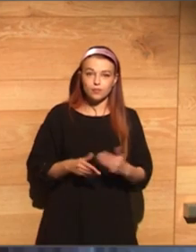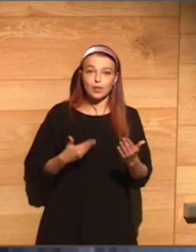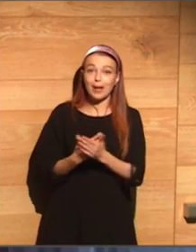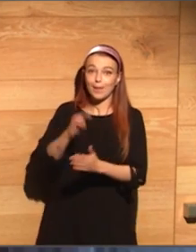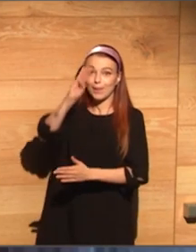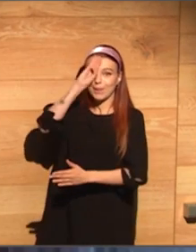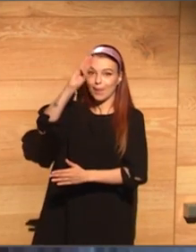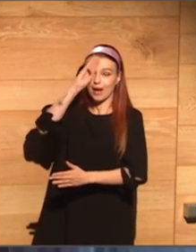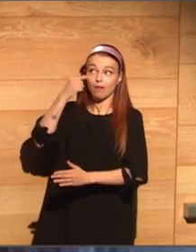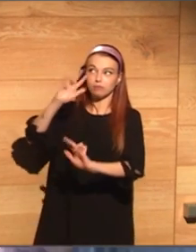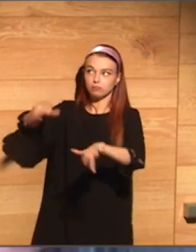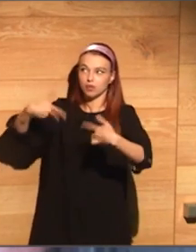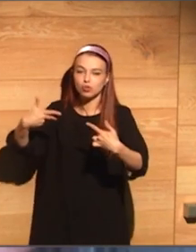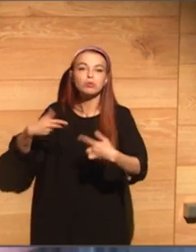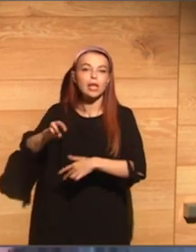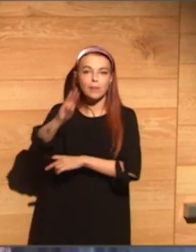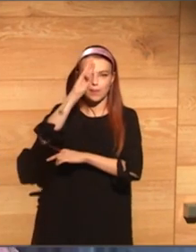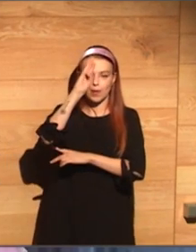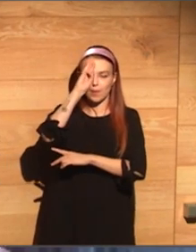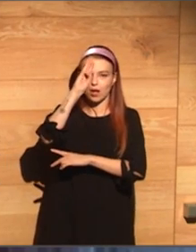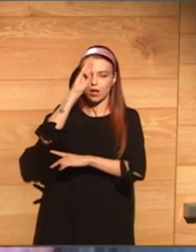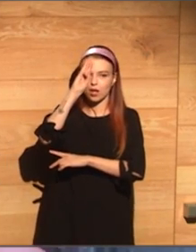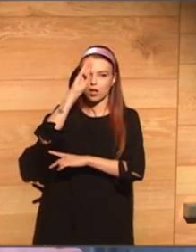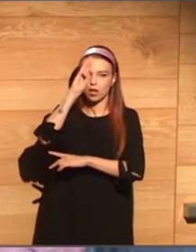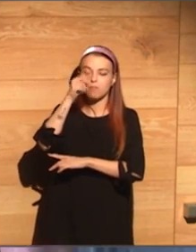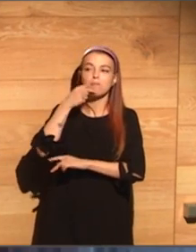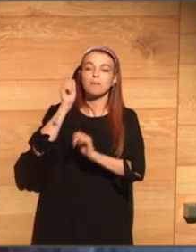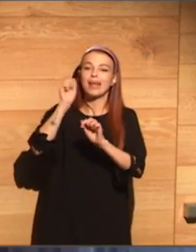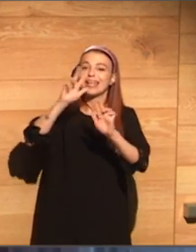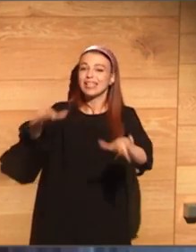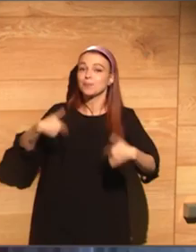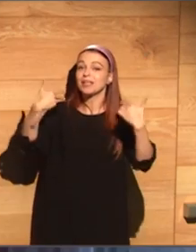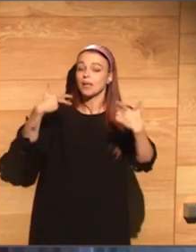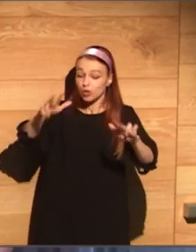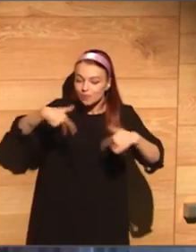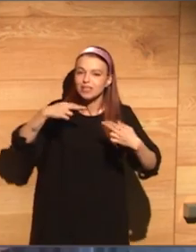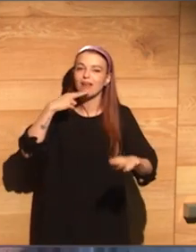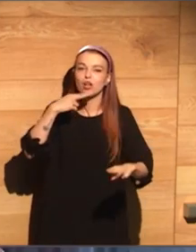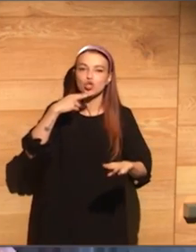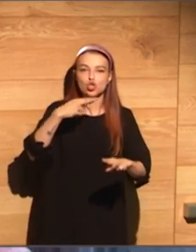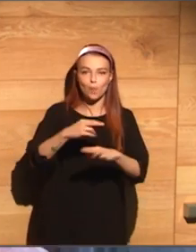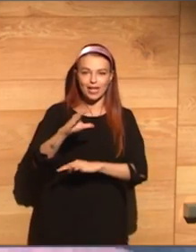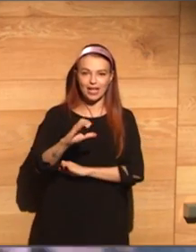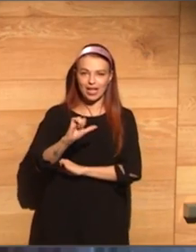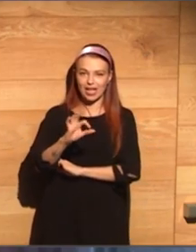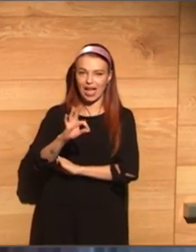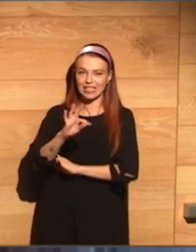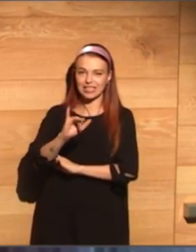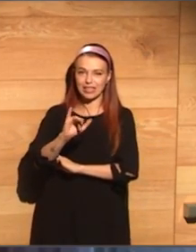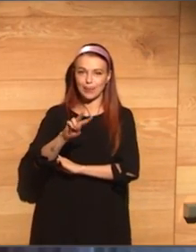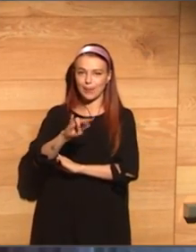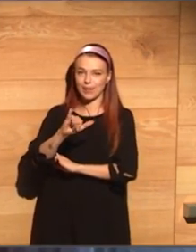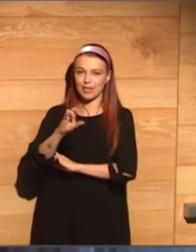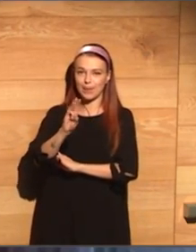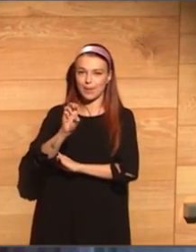y el Papa les concede una dispensa que se llamaba Casti Vivendi. Es decir, tenían que vivir